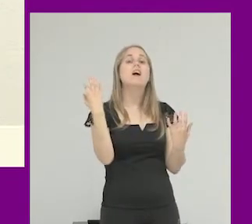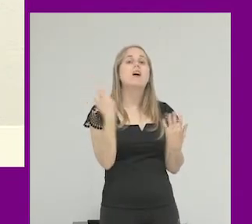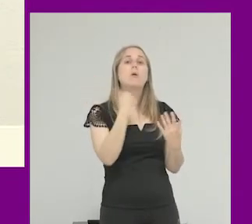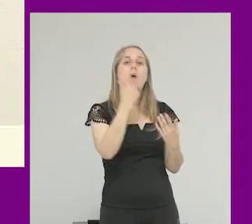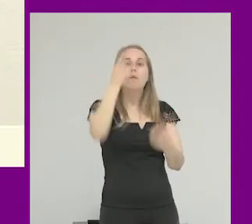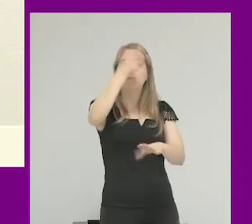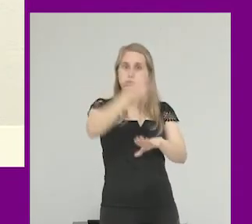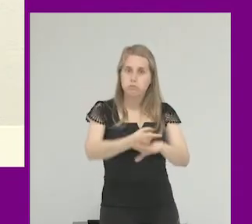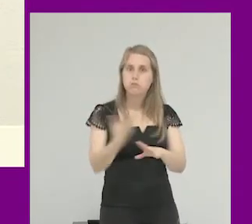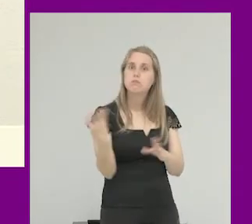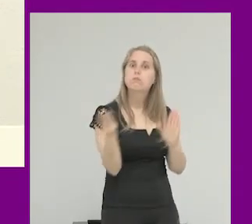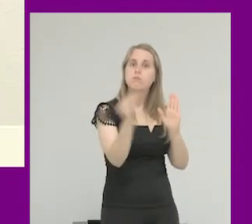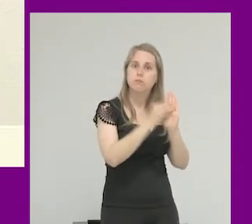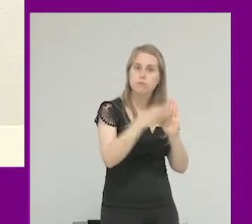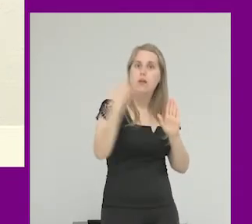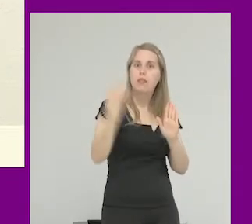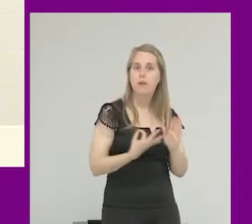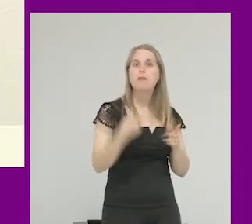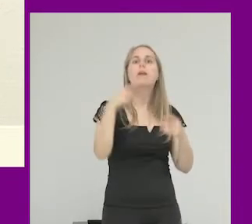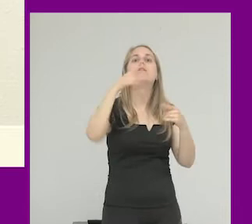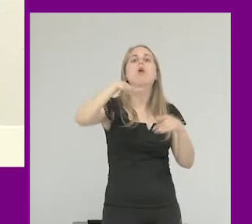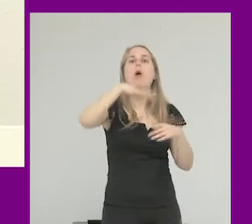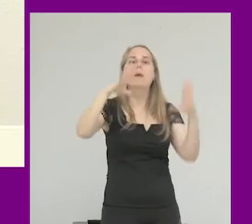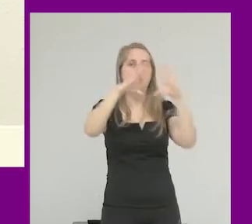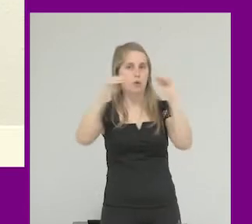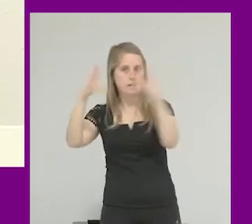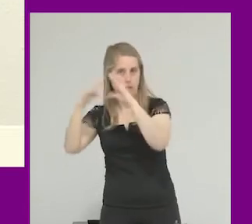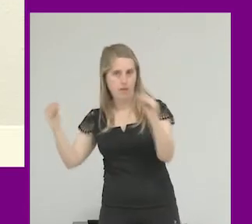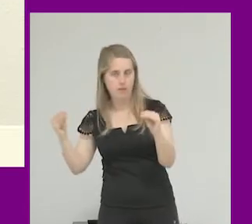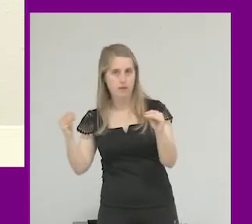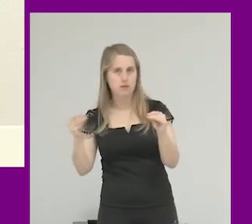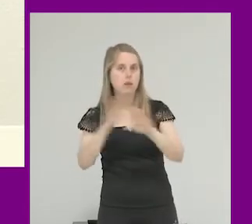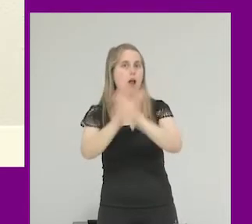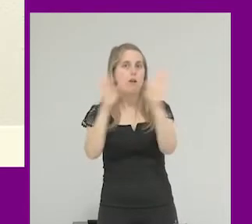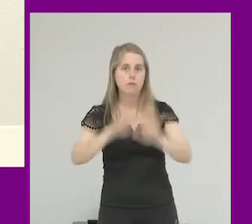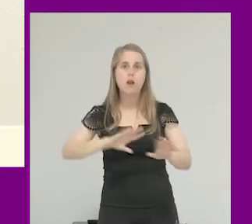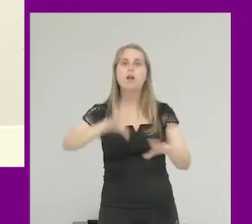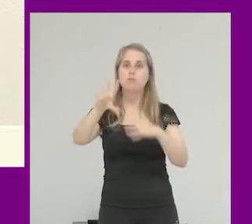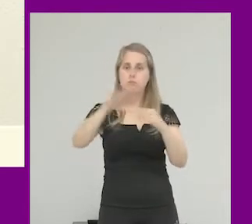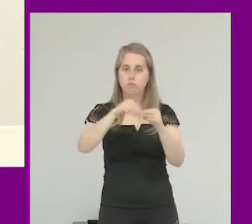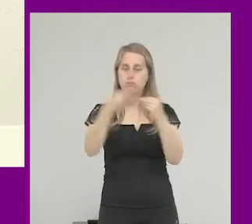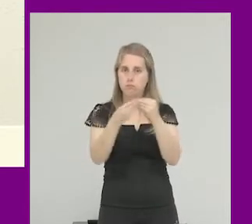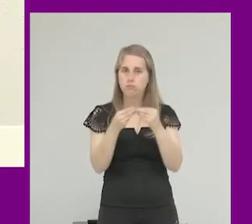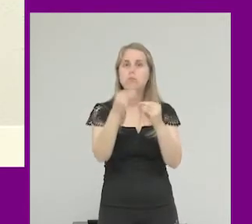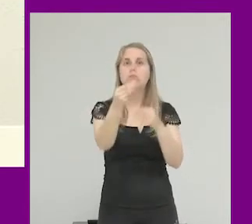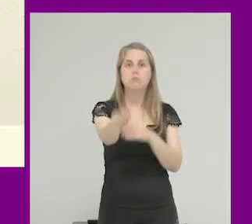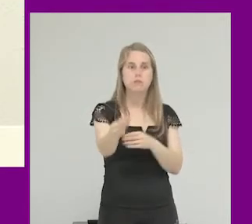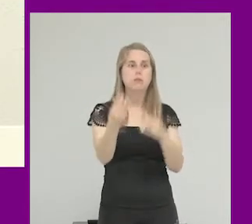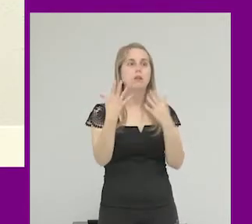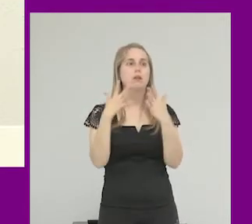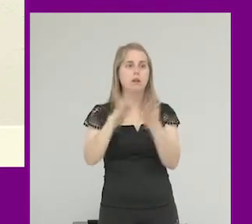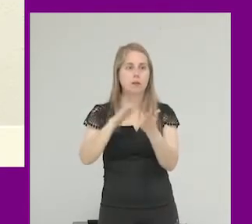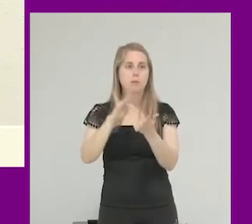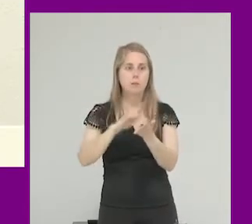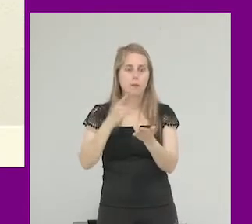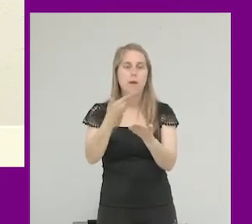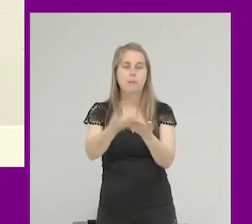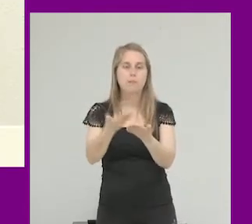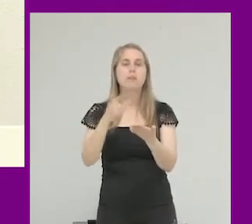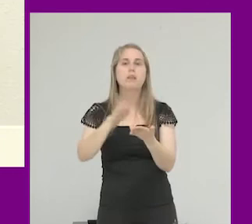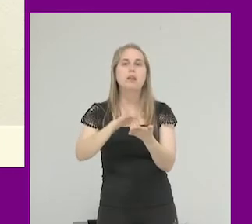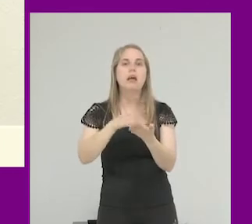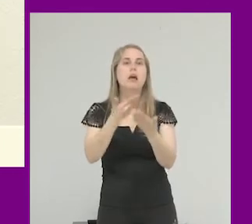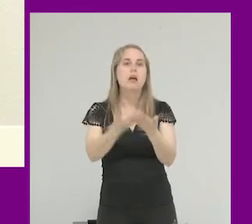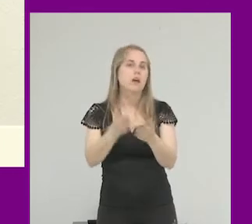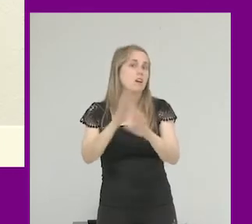esa obligatoriedad en las universidades, y finalmente se hizo una enmienda y acabó en el texto, pero luego no se